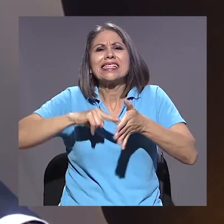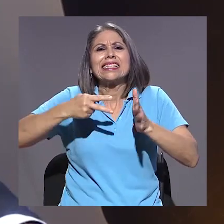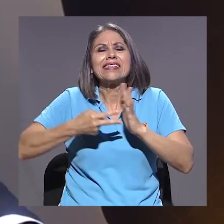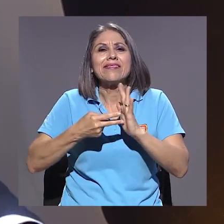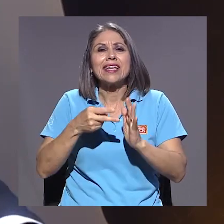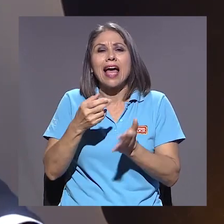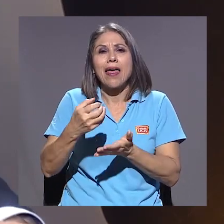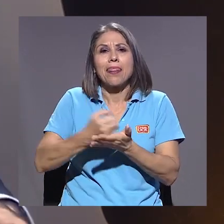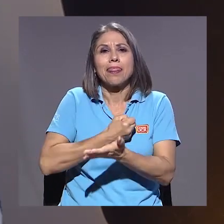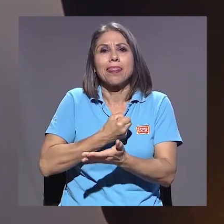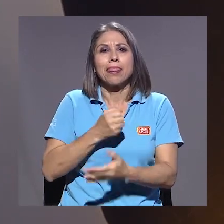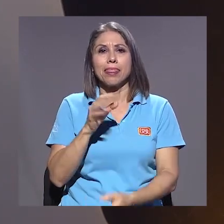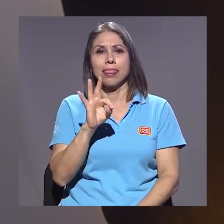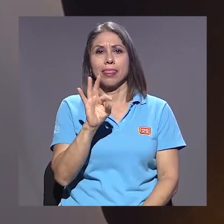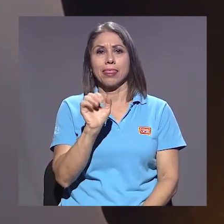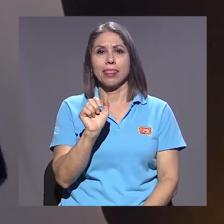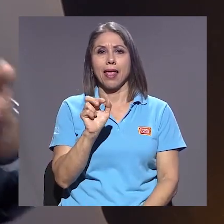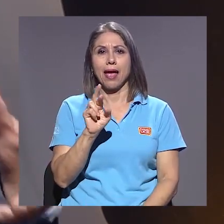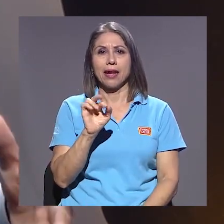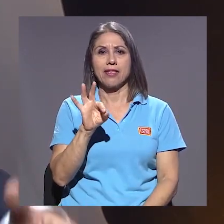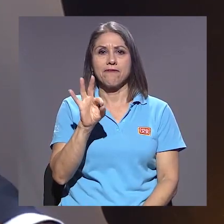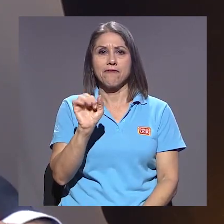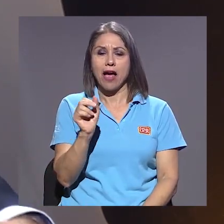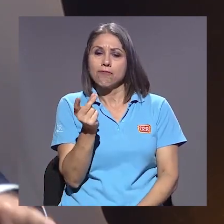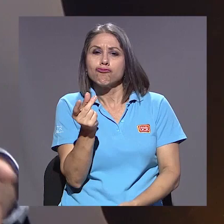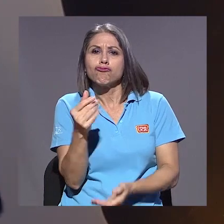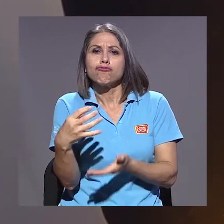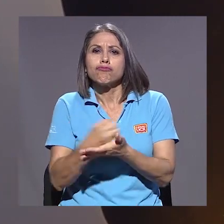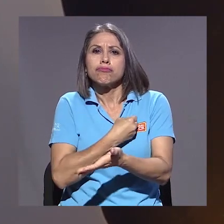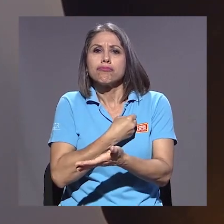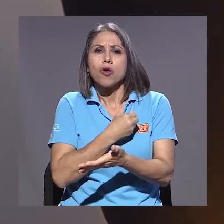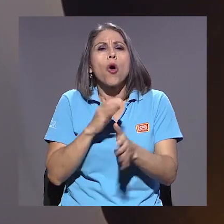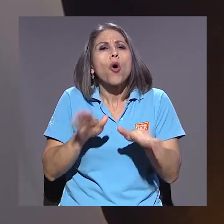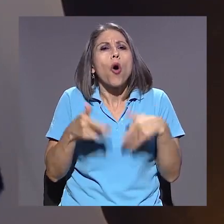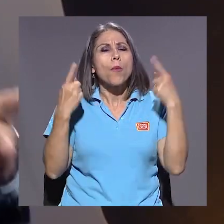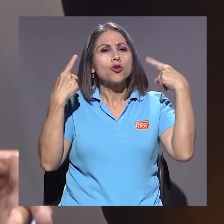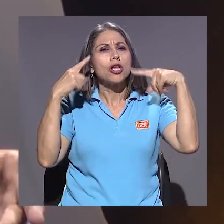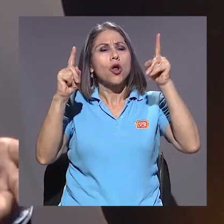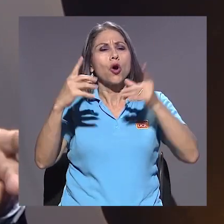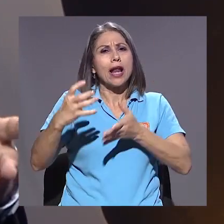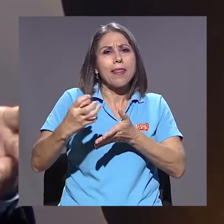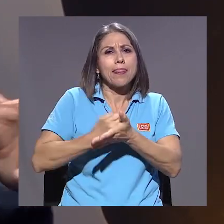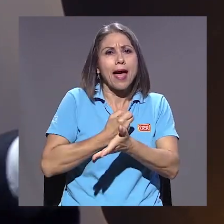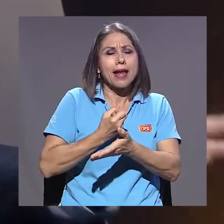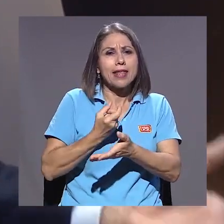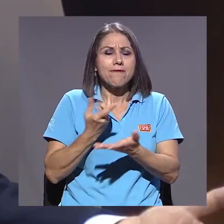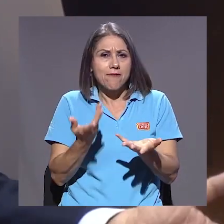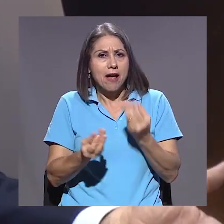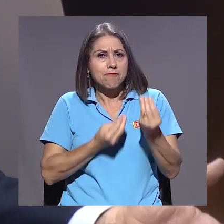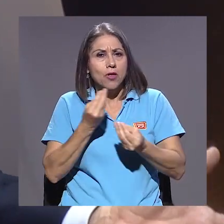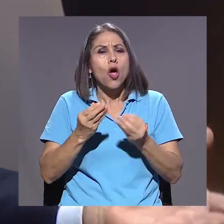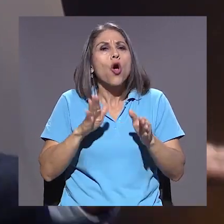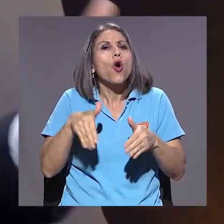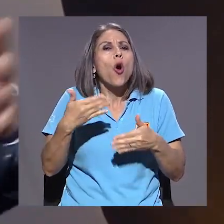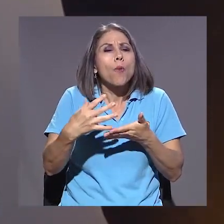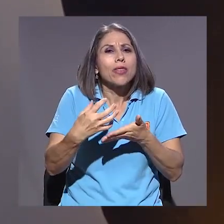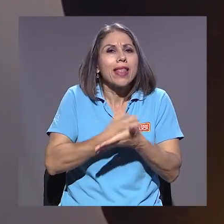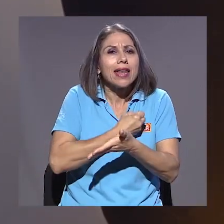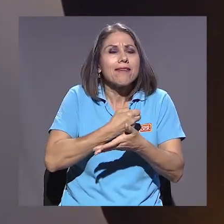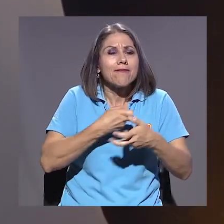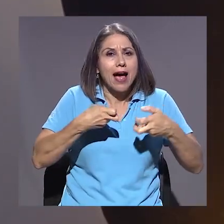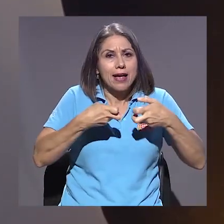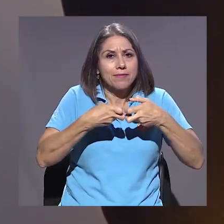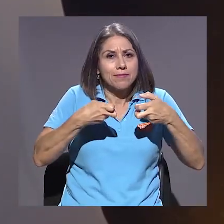tarifa, cómo se logra tener una tarifa, si tiene estructura, nivel, cómo es la tarifa residencial, cómo es la